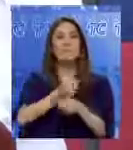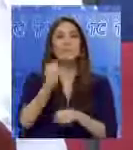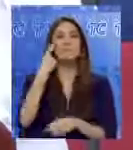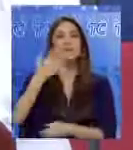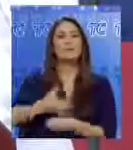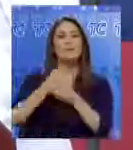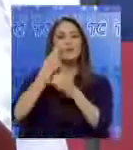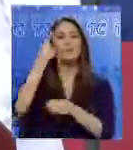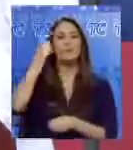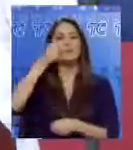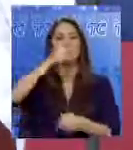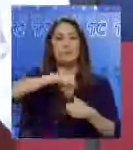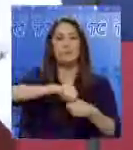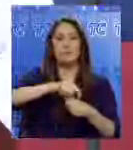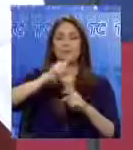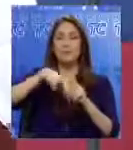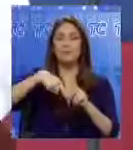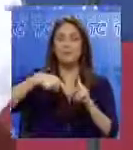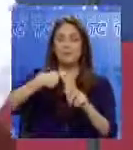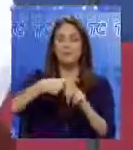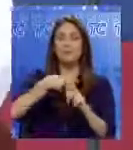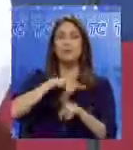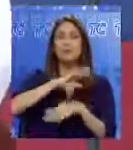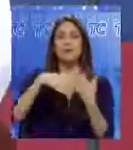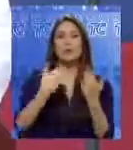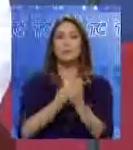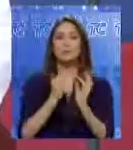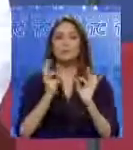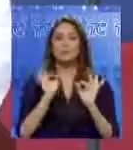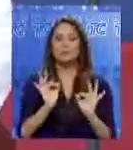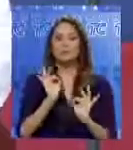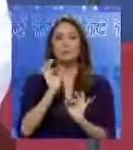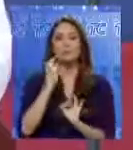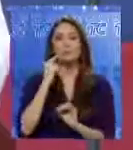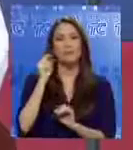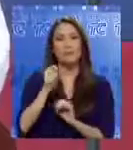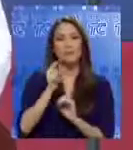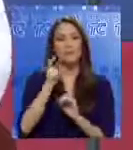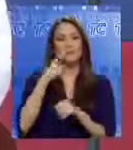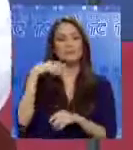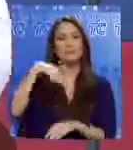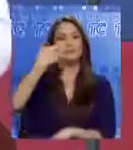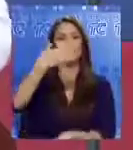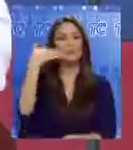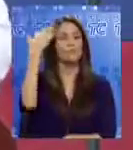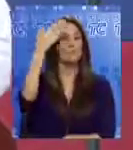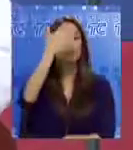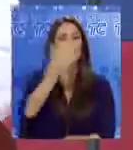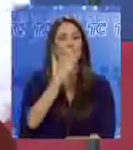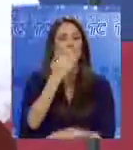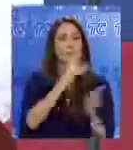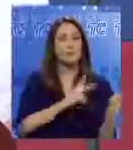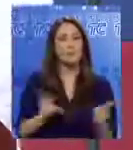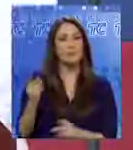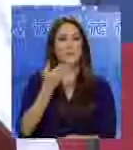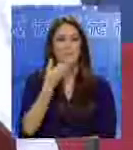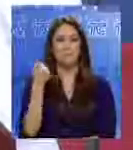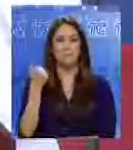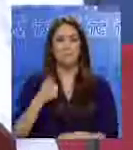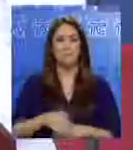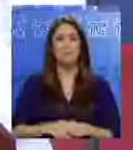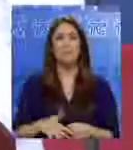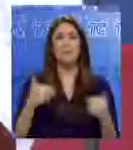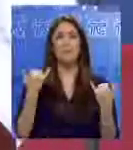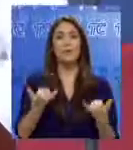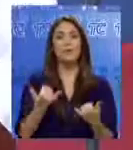y de esta manera estabilizar los ingresos petroleros en el tiempo es decir poder planificar de mejor manera hoy